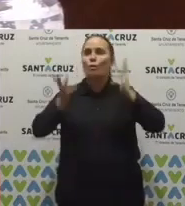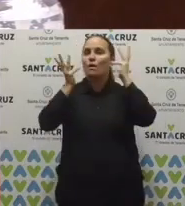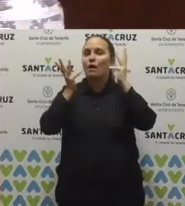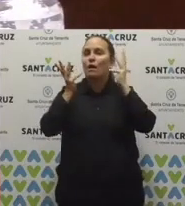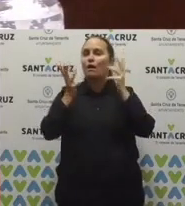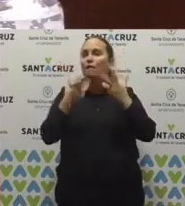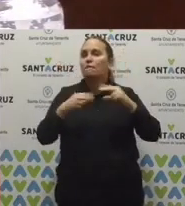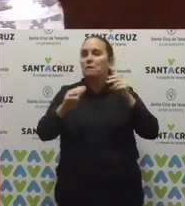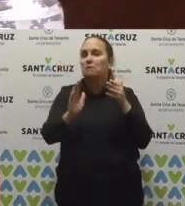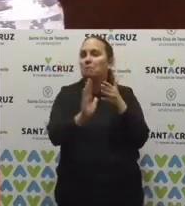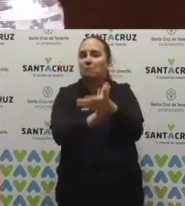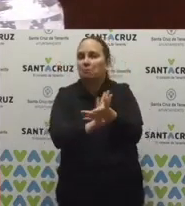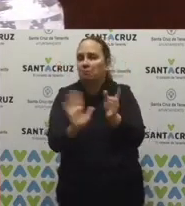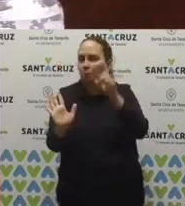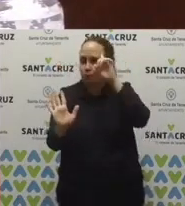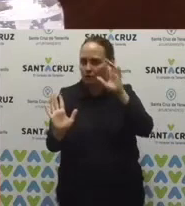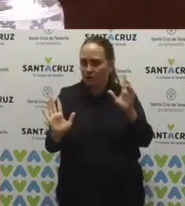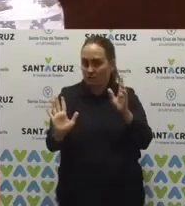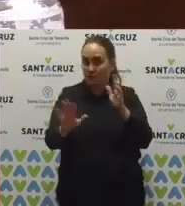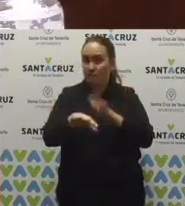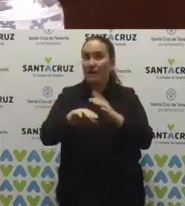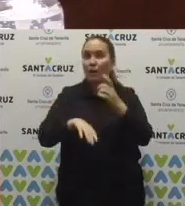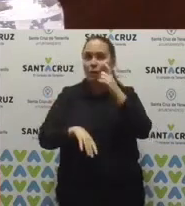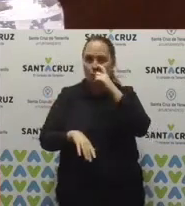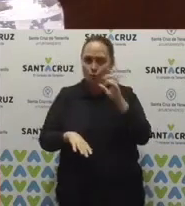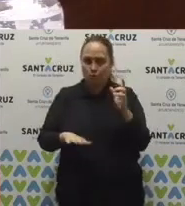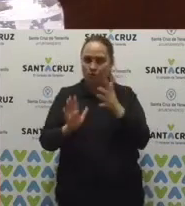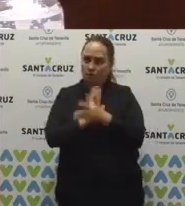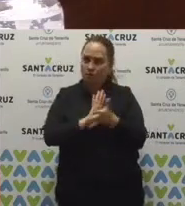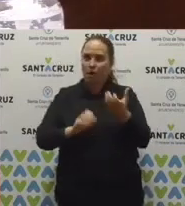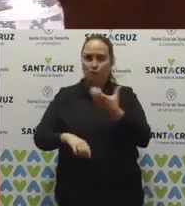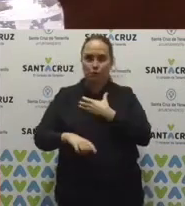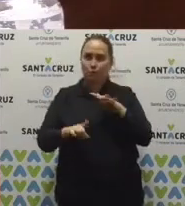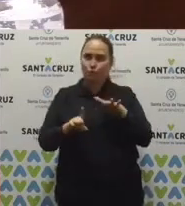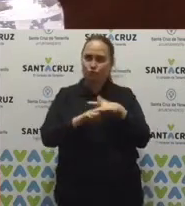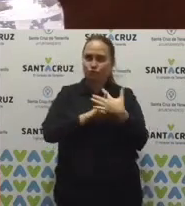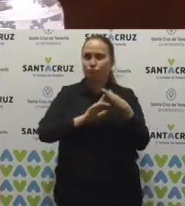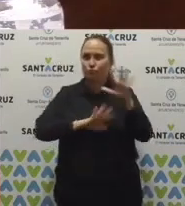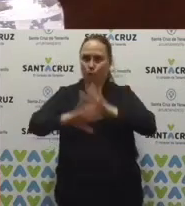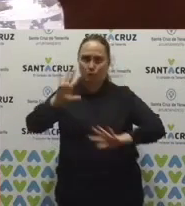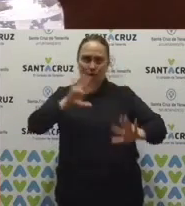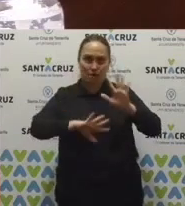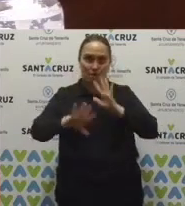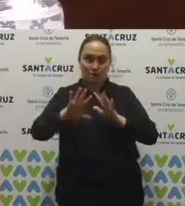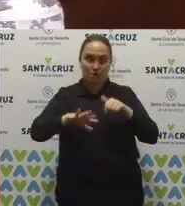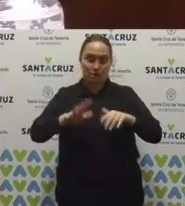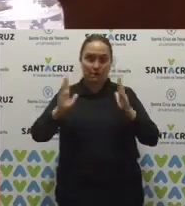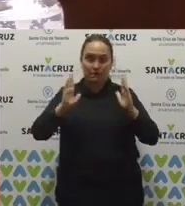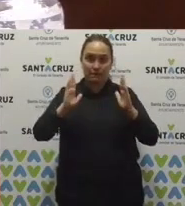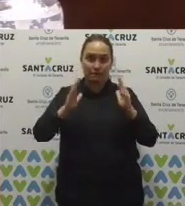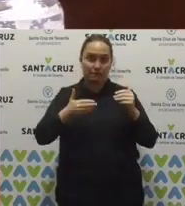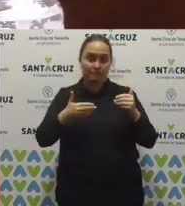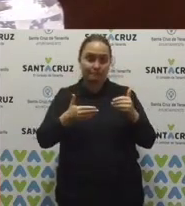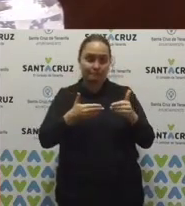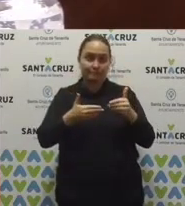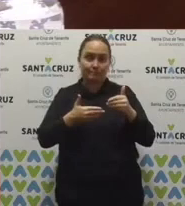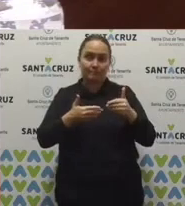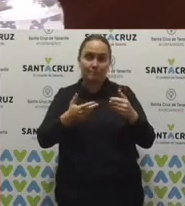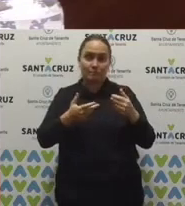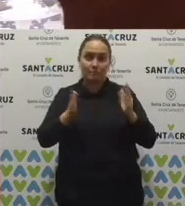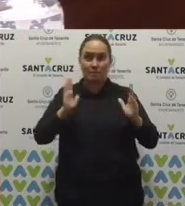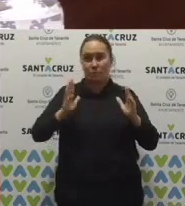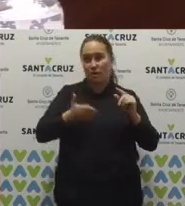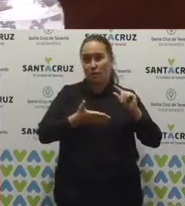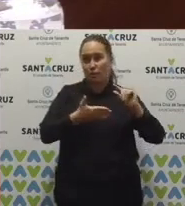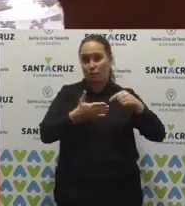y tenemos además una situación muy complicada para el ayuntamiento en esta etapa en la que está acabando el período del contrato en el que en